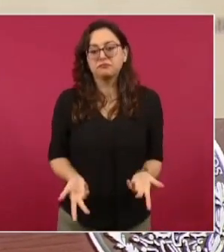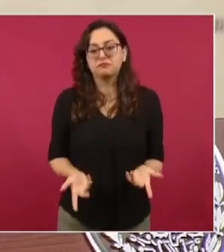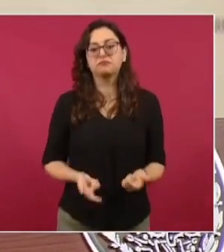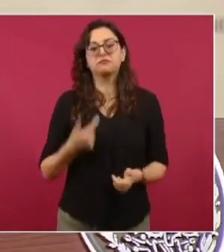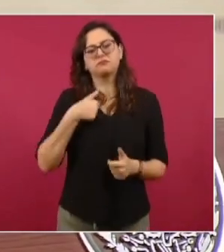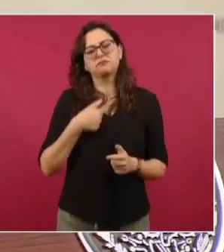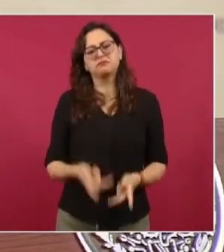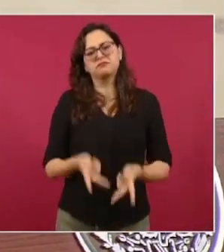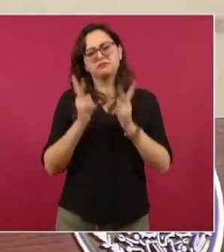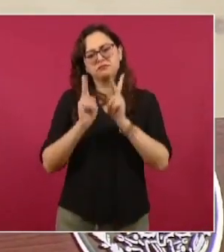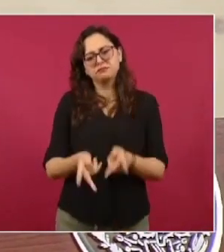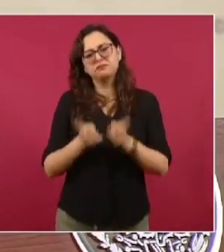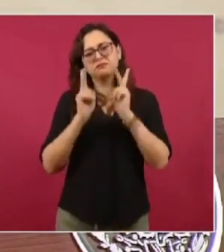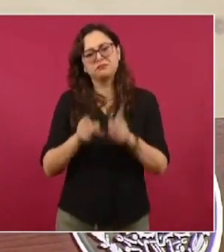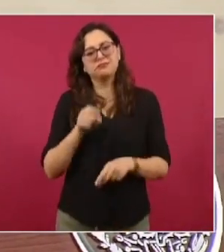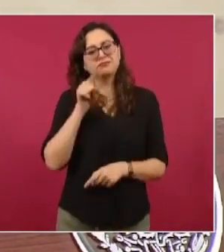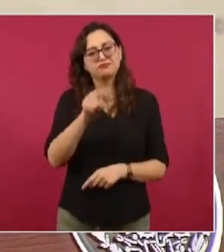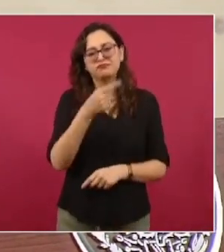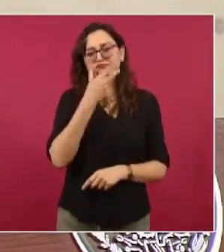decía